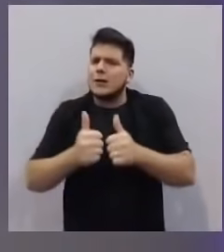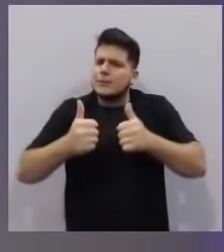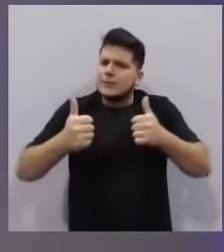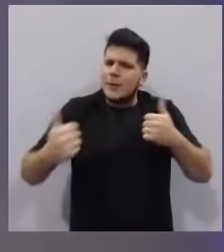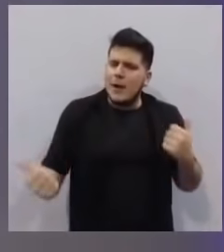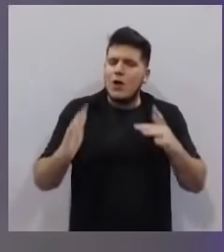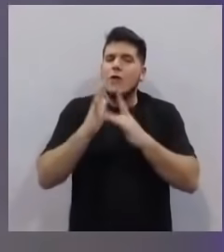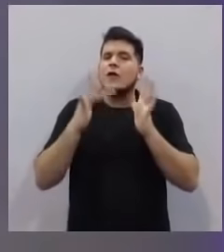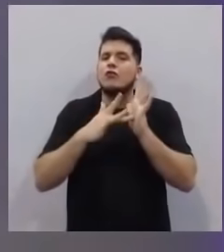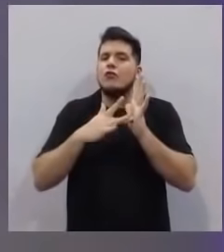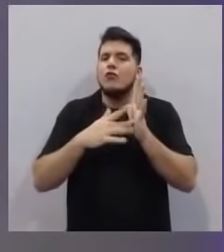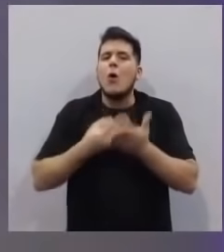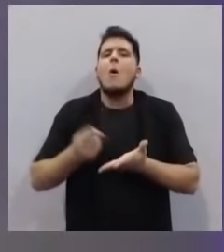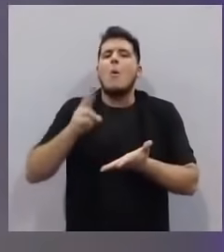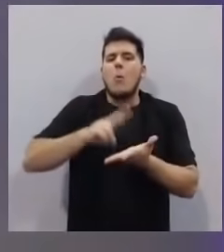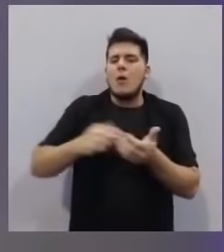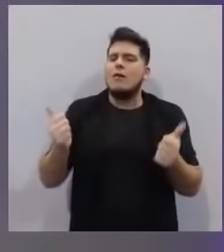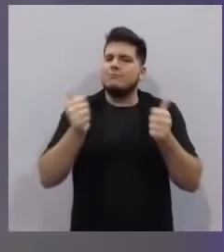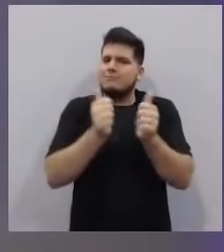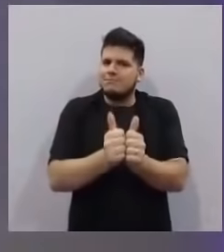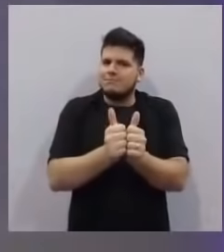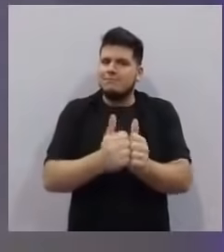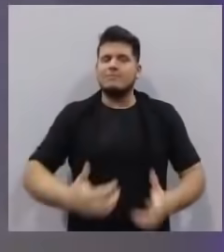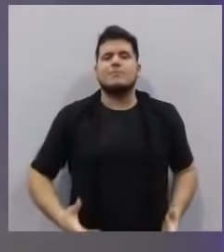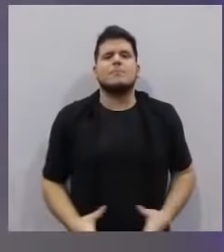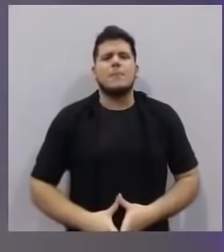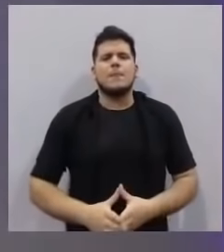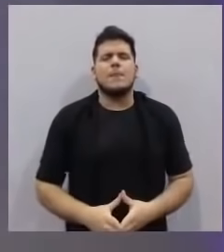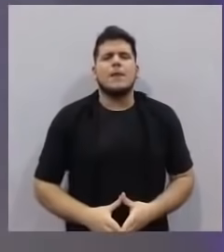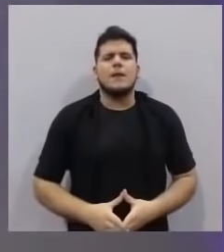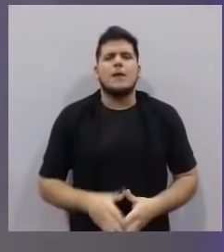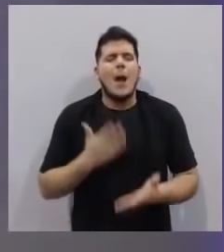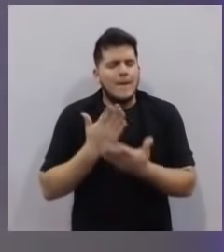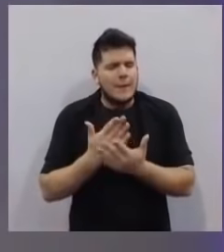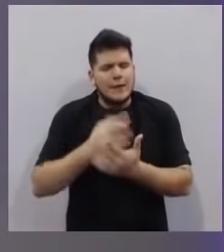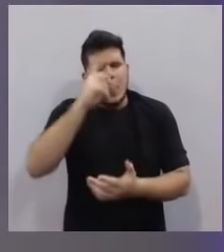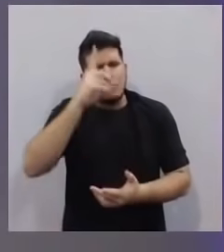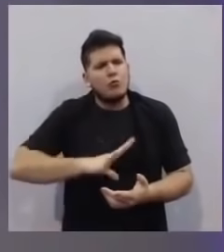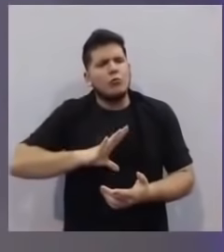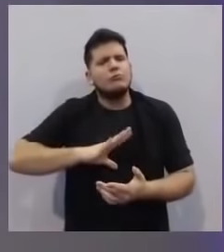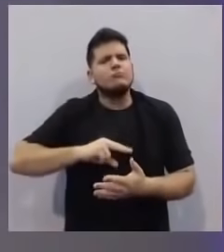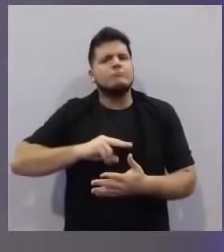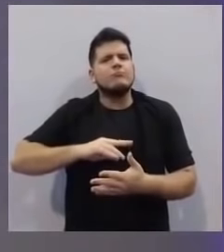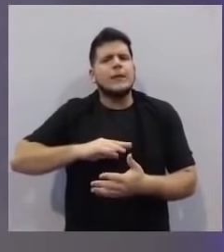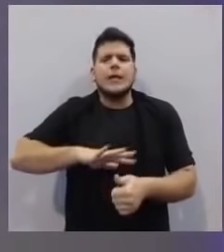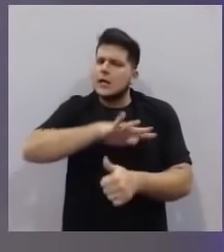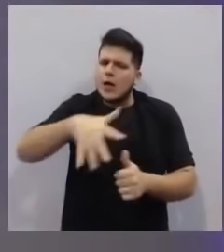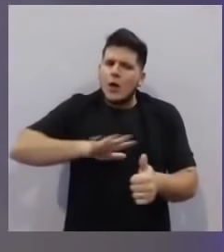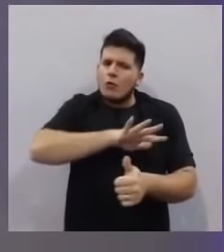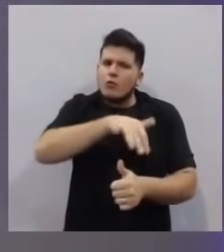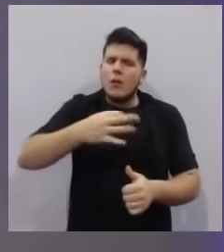santo haga una obra maravillosa y que puedan volver y cuando vuelven